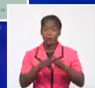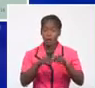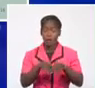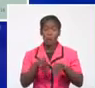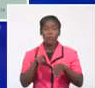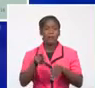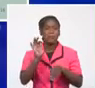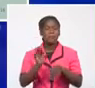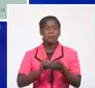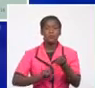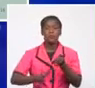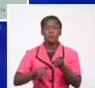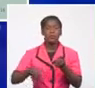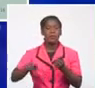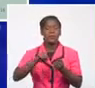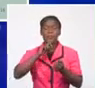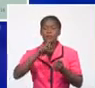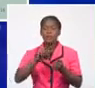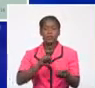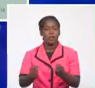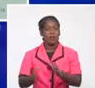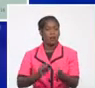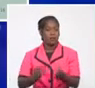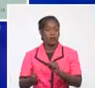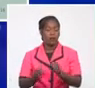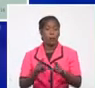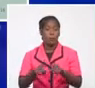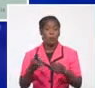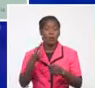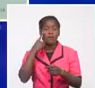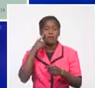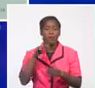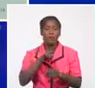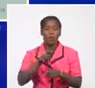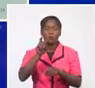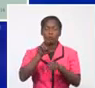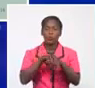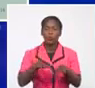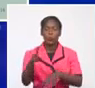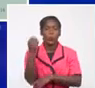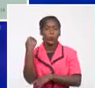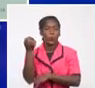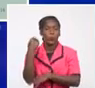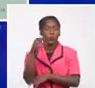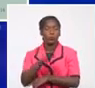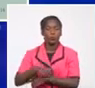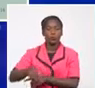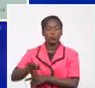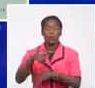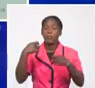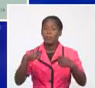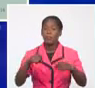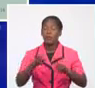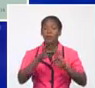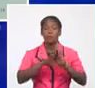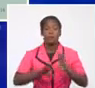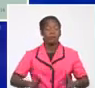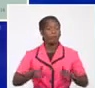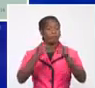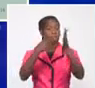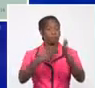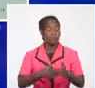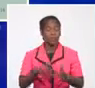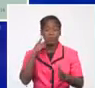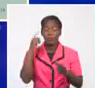todavía no logra un control mantenido de la pandemia. El mayor número donde tiene la